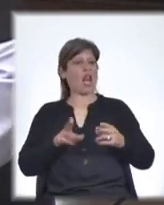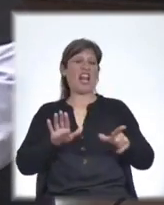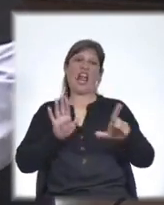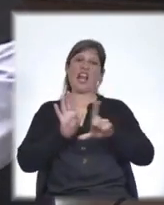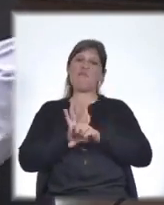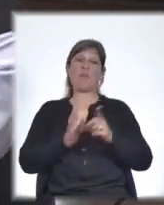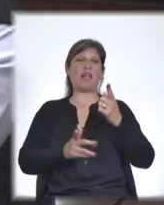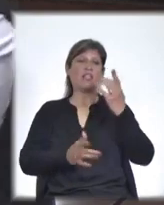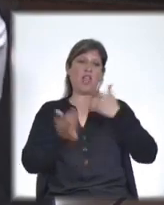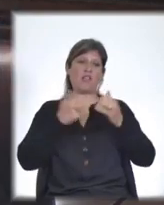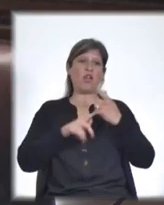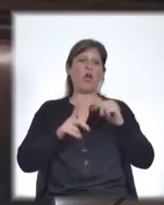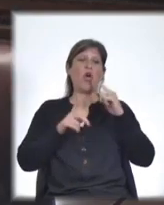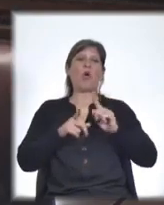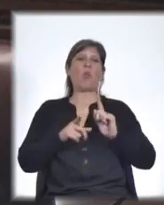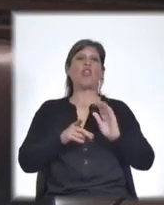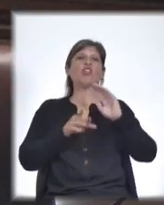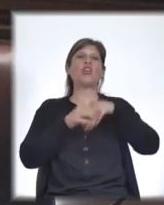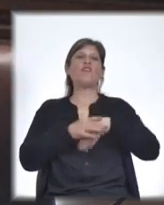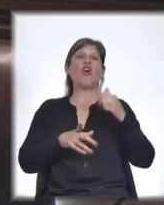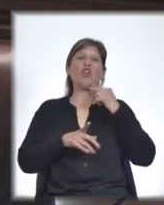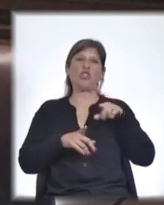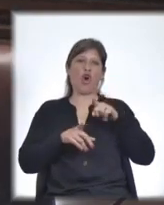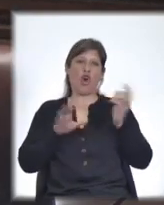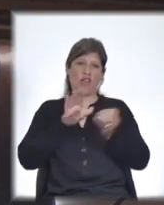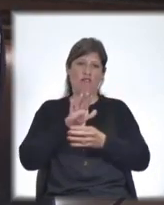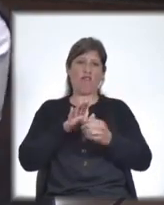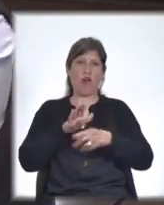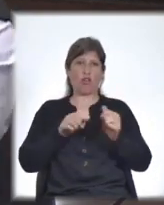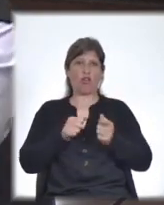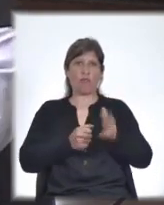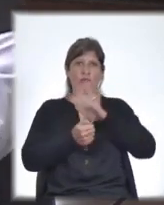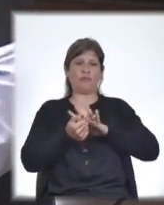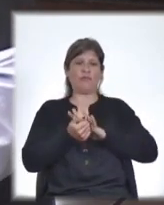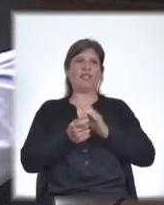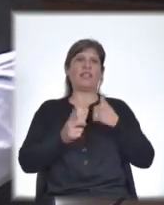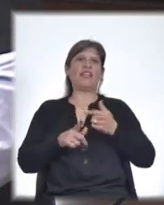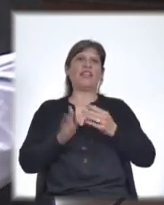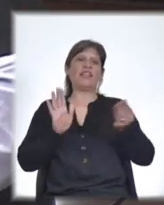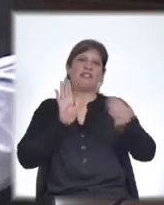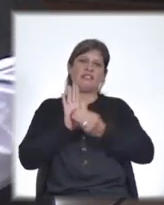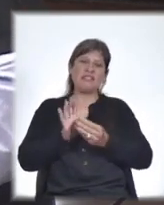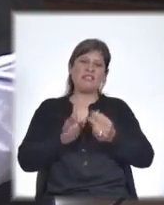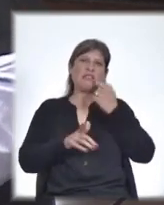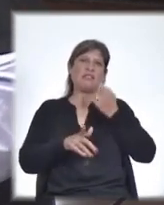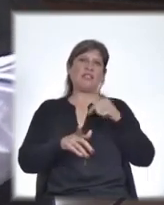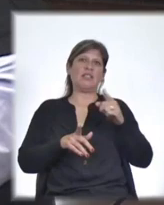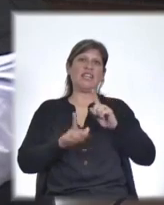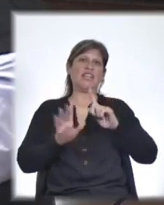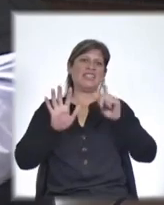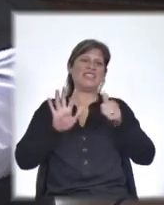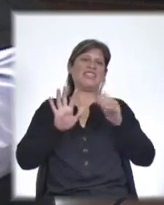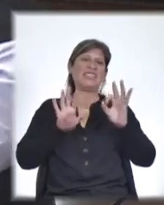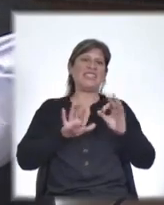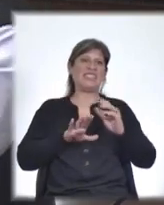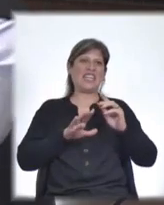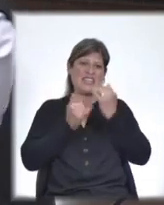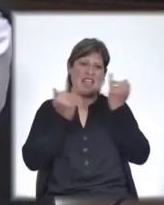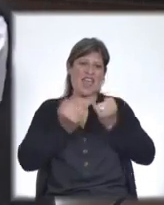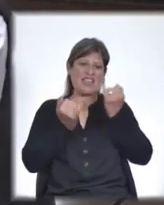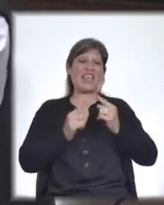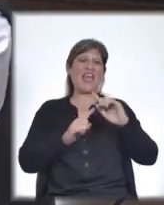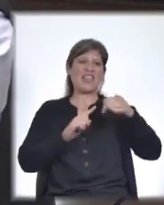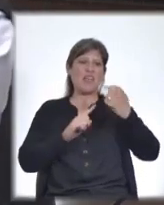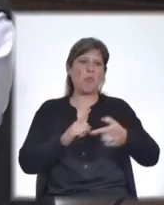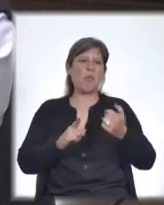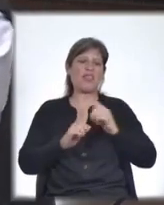porque cuando se votó el Fondo COVID-19 se estableció que la rendición de cuentas del fondo sería 60 días después de terminada la emergencia